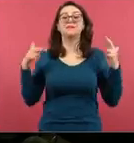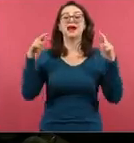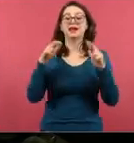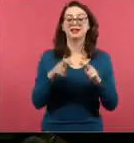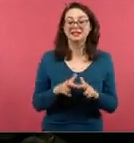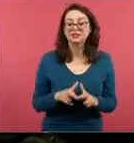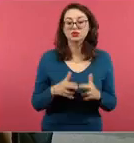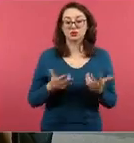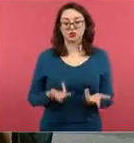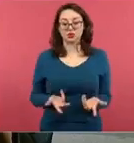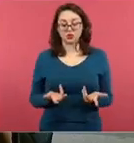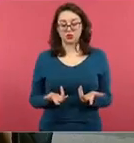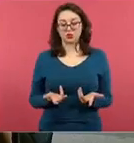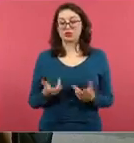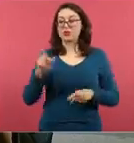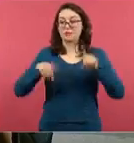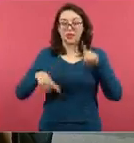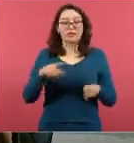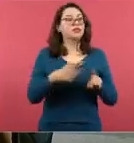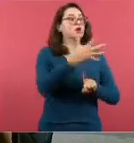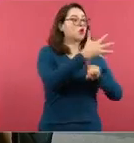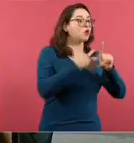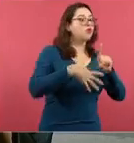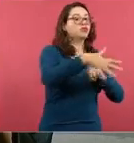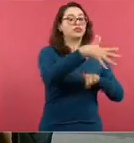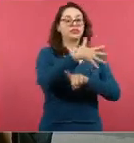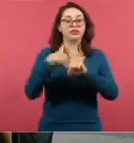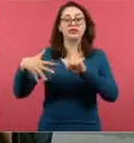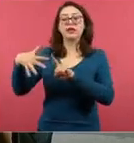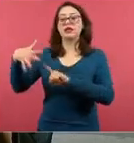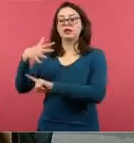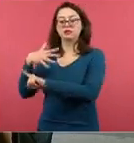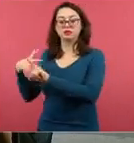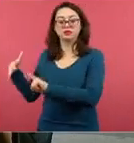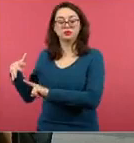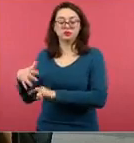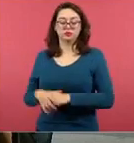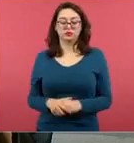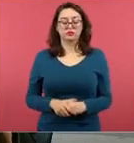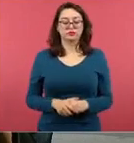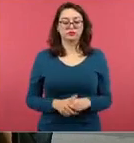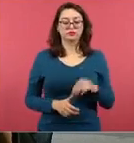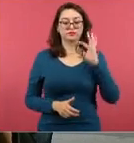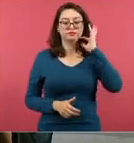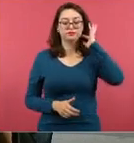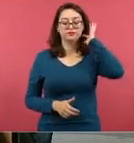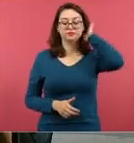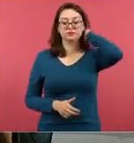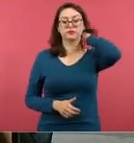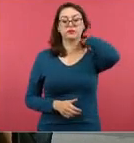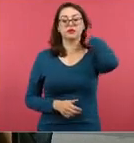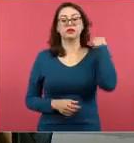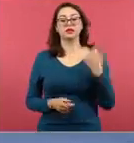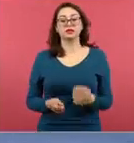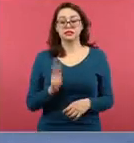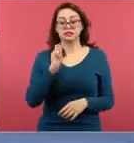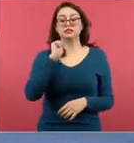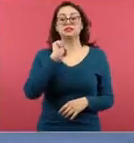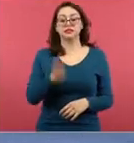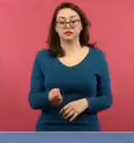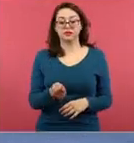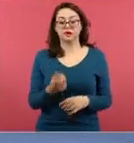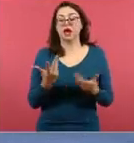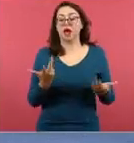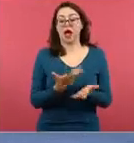una asamblea, es decir, el centro de la nueva escuela mexicana son los